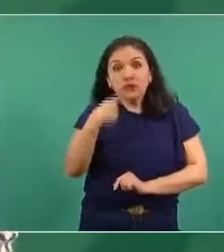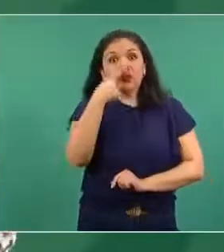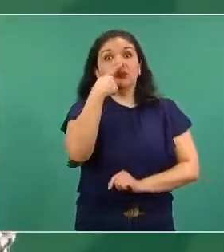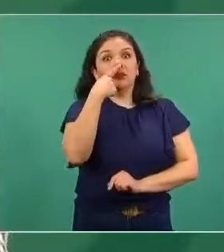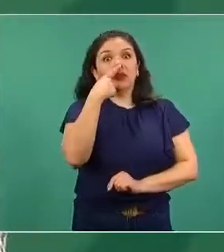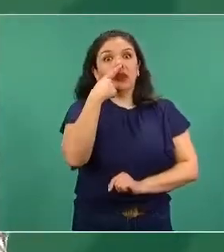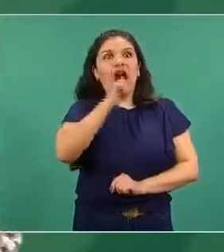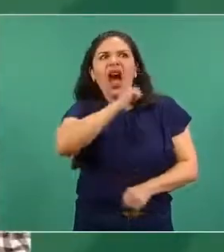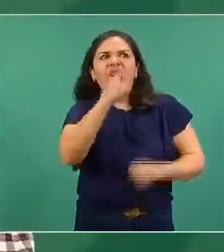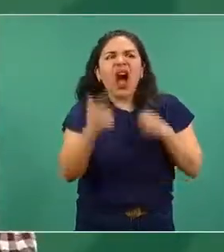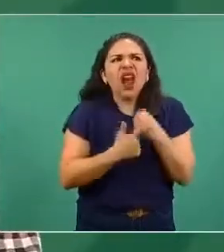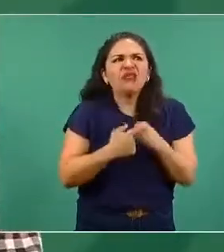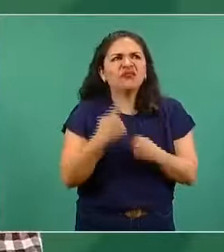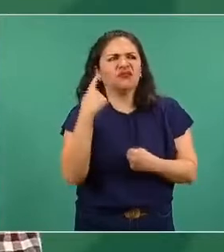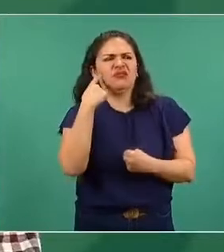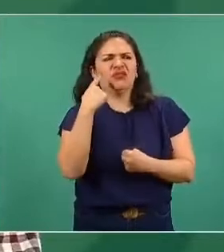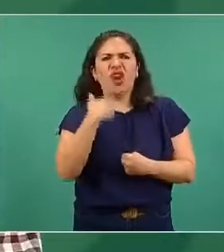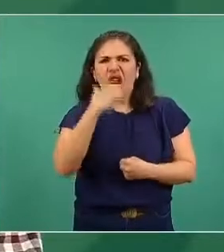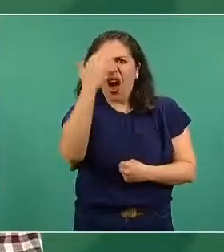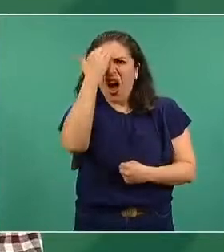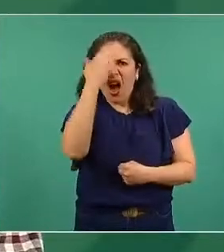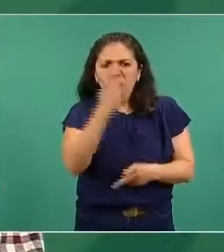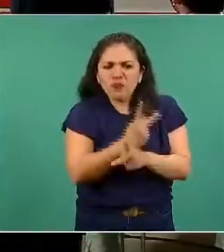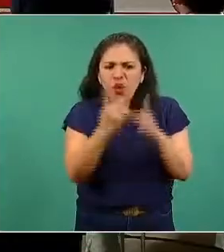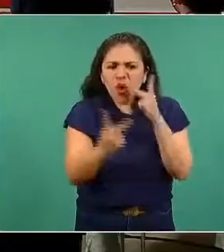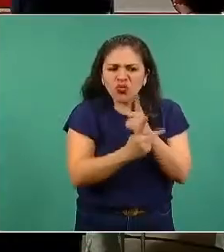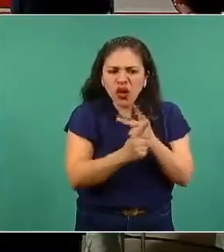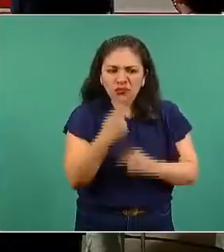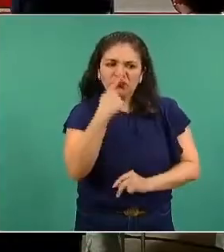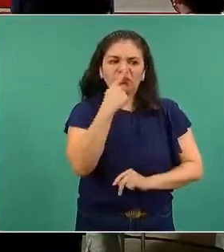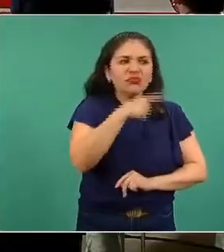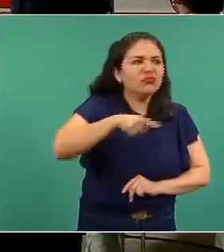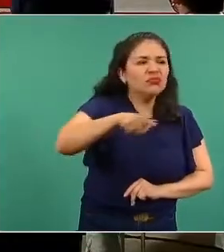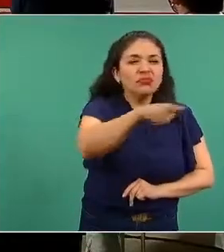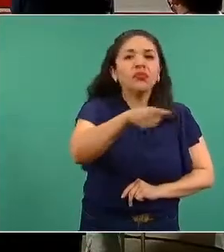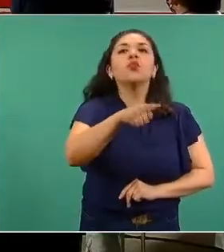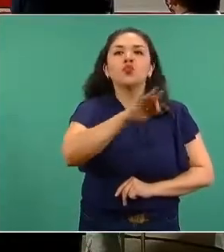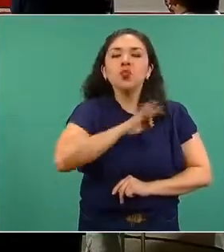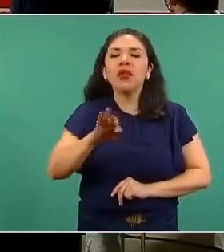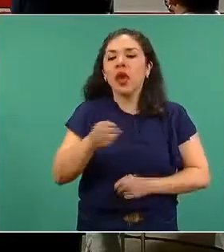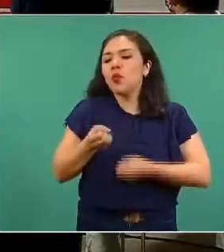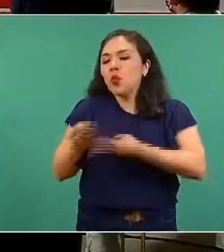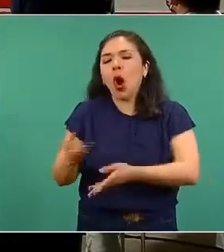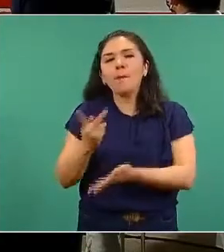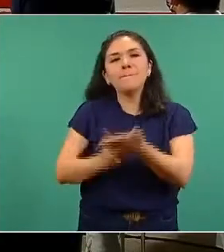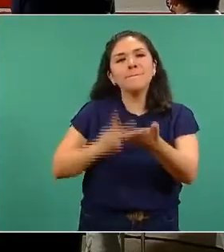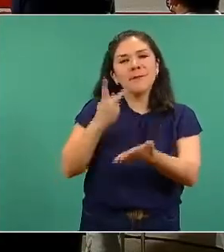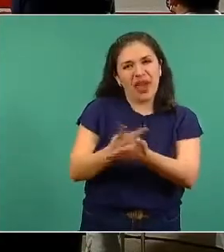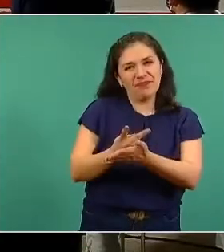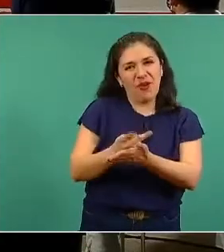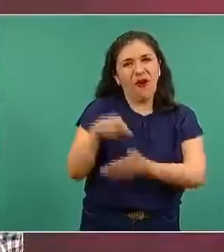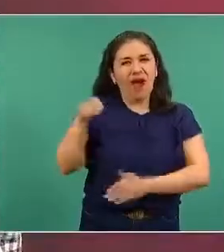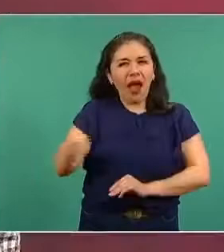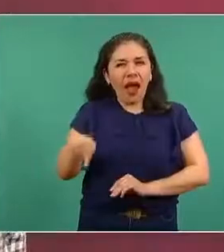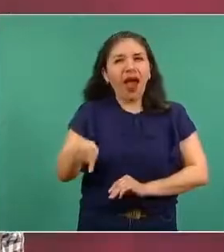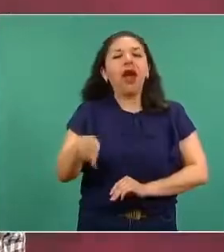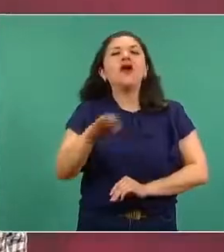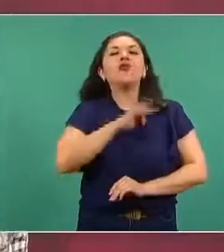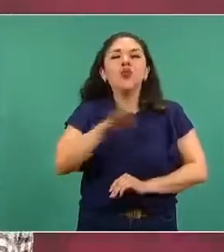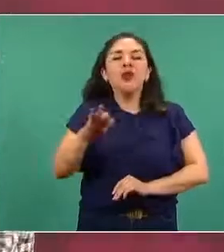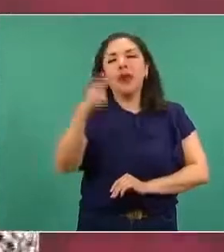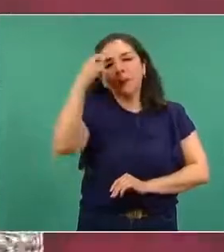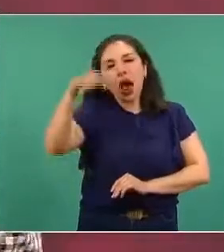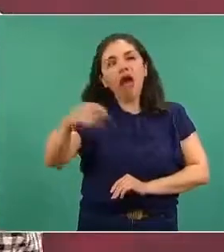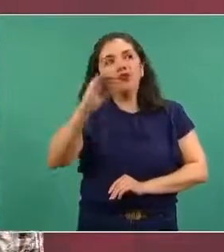huelen algo que identifica a un producto, entonces reciben un estímulo y ese estímulo los